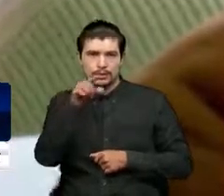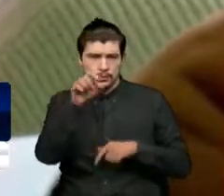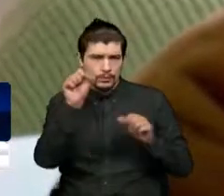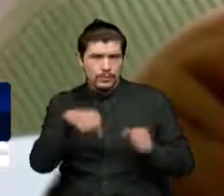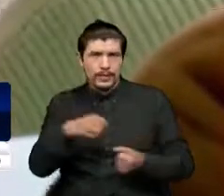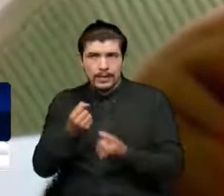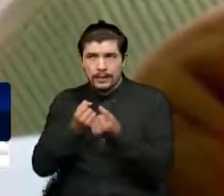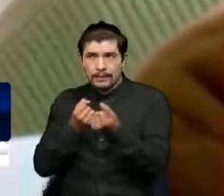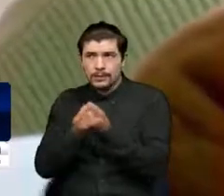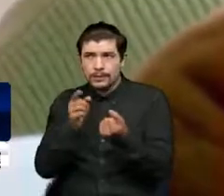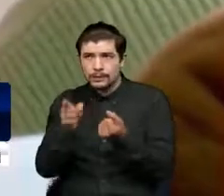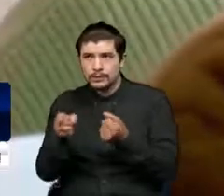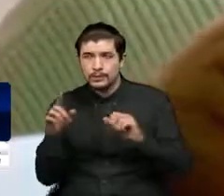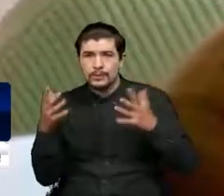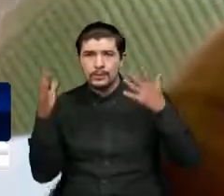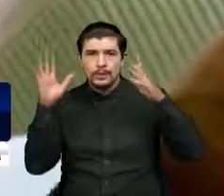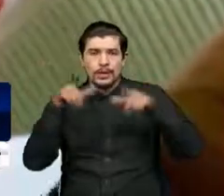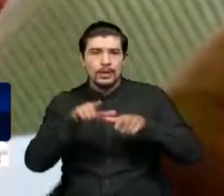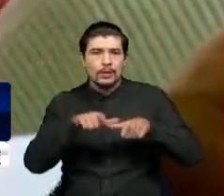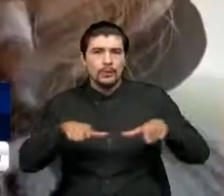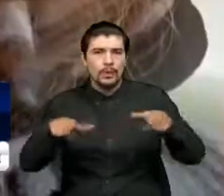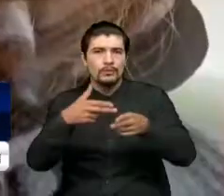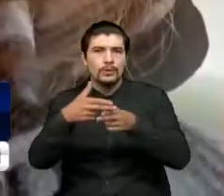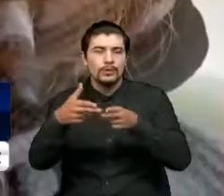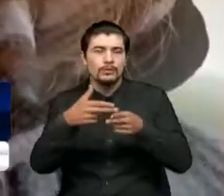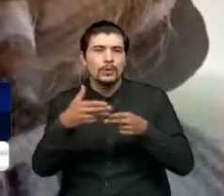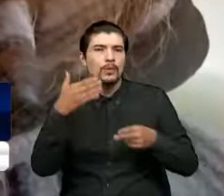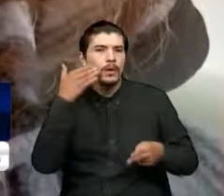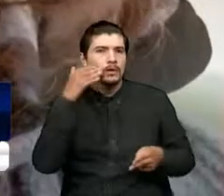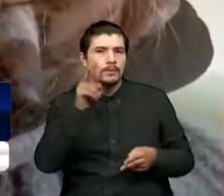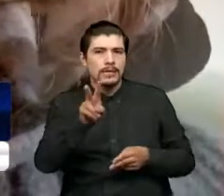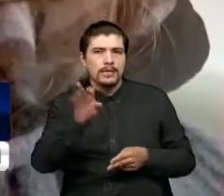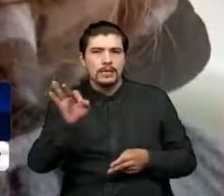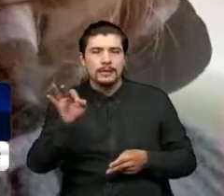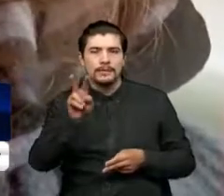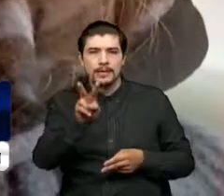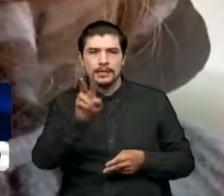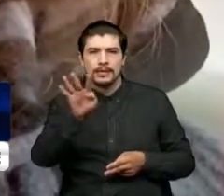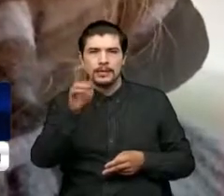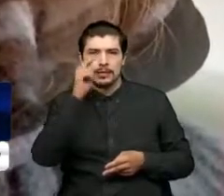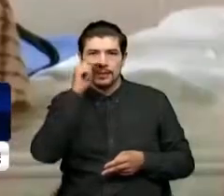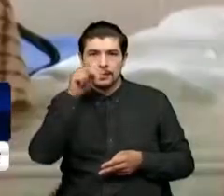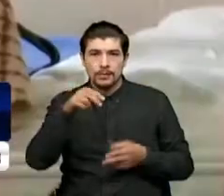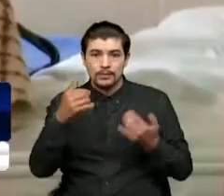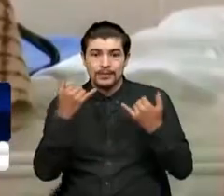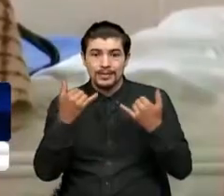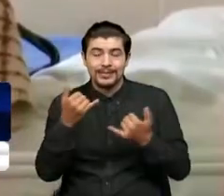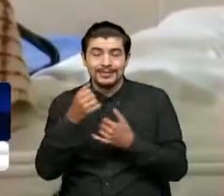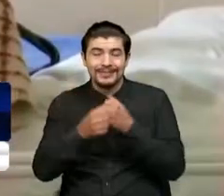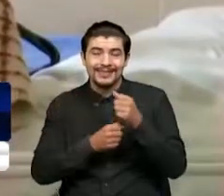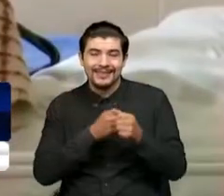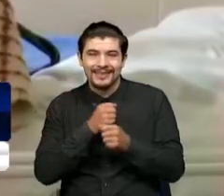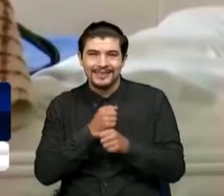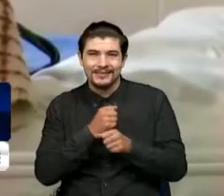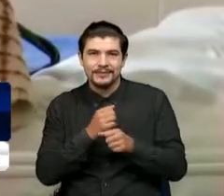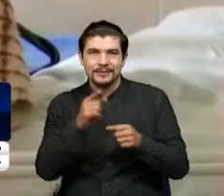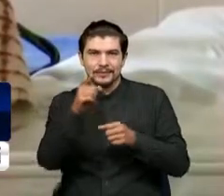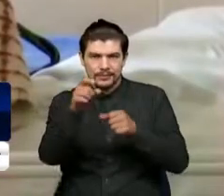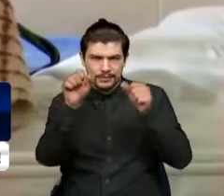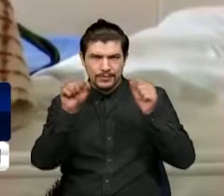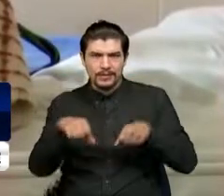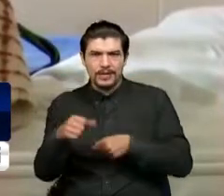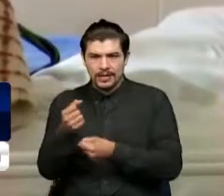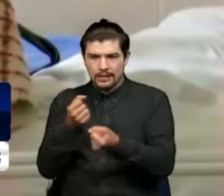que tendrá lugar el próximo 23 y 24 de junio del año en curso, para que nos apoye toda